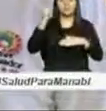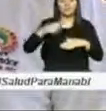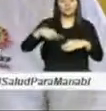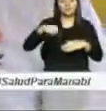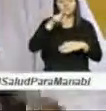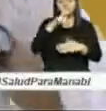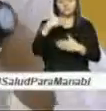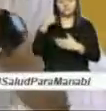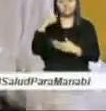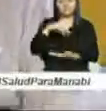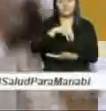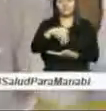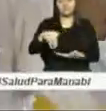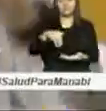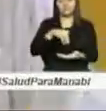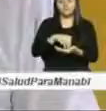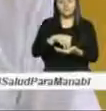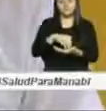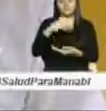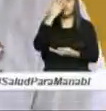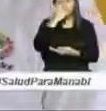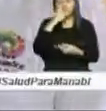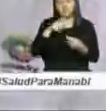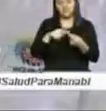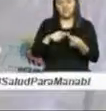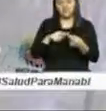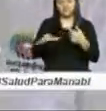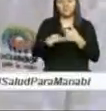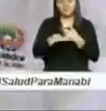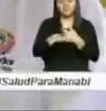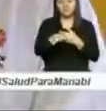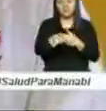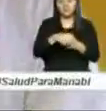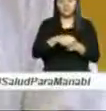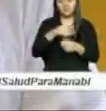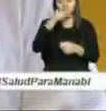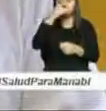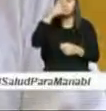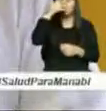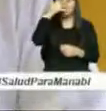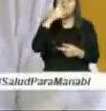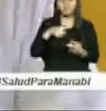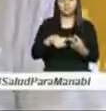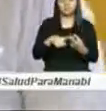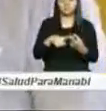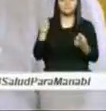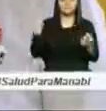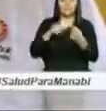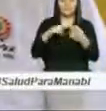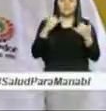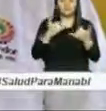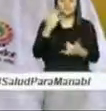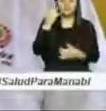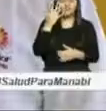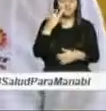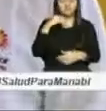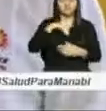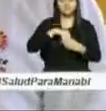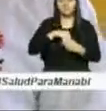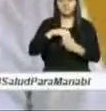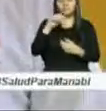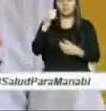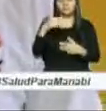corresponden a Manabí. Una parte son para Esmeraldas, también para Los Ríos, para Santo Domingo. A la fecha, en esta provincia, más de 10.000 familias